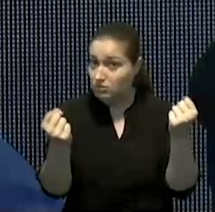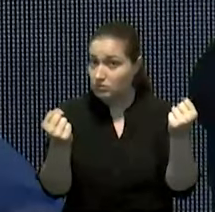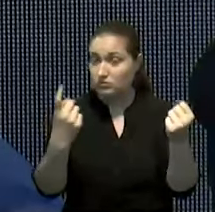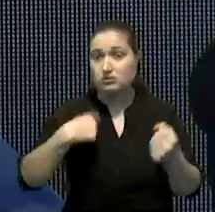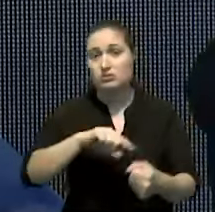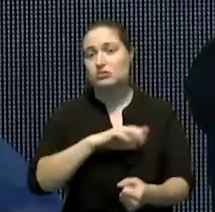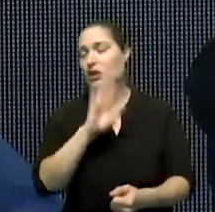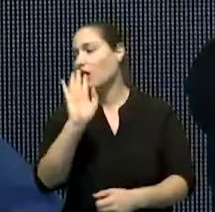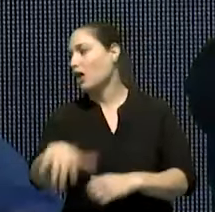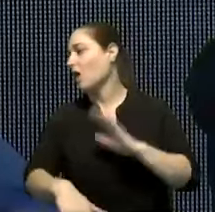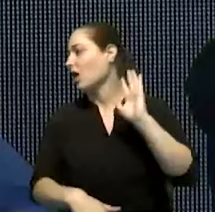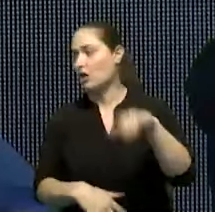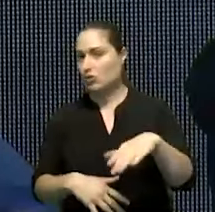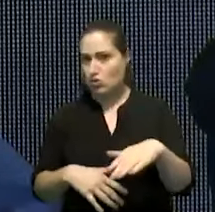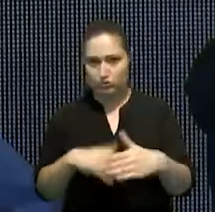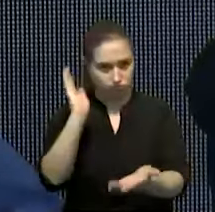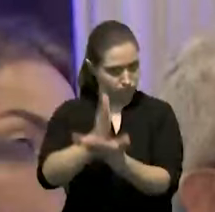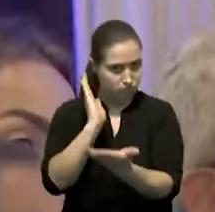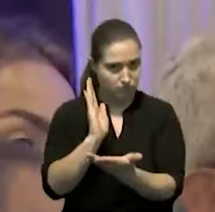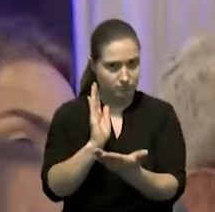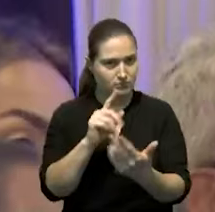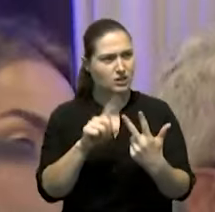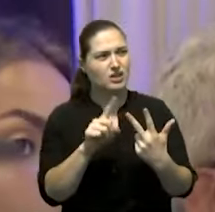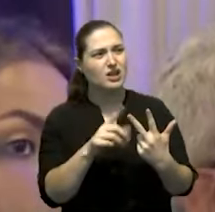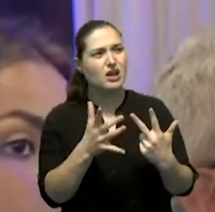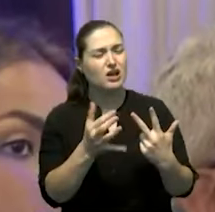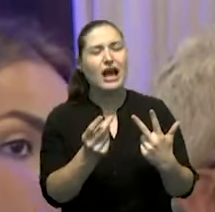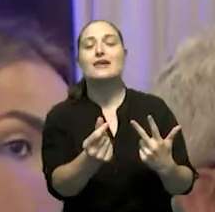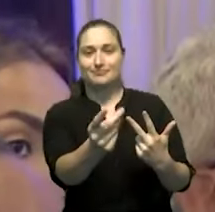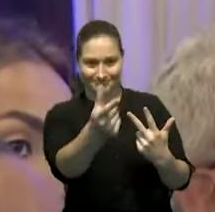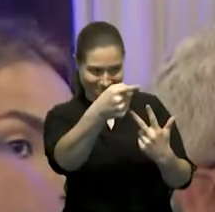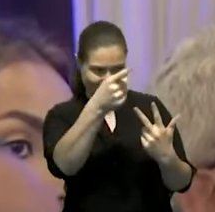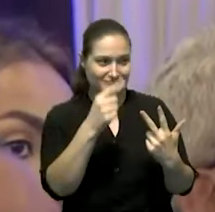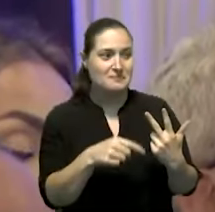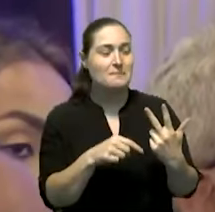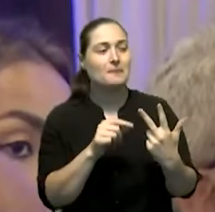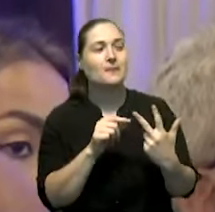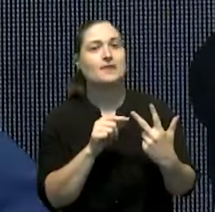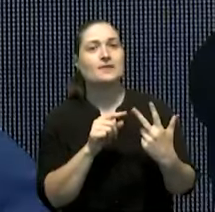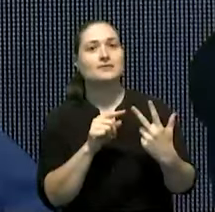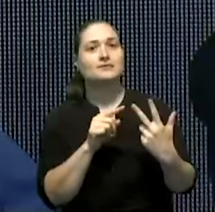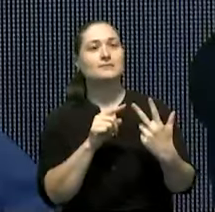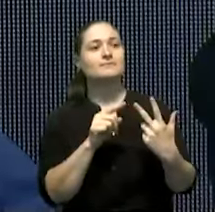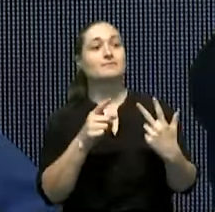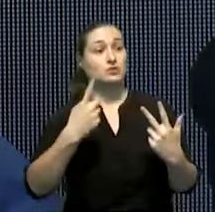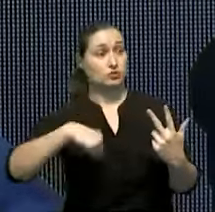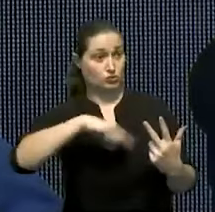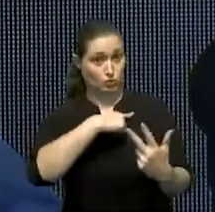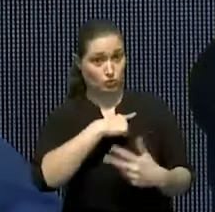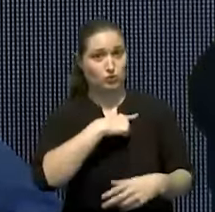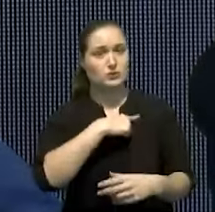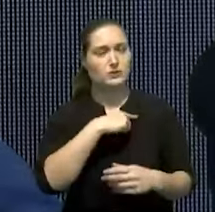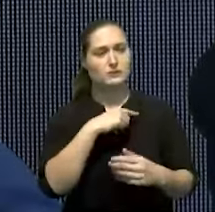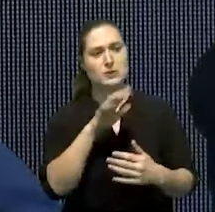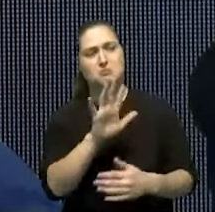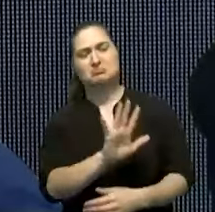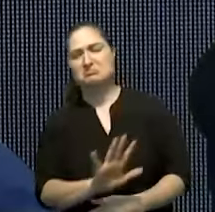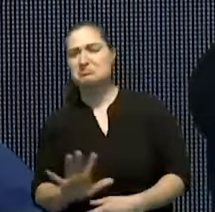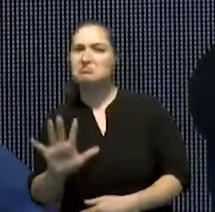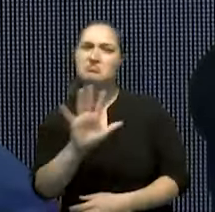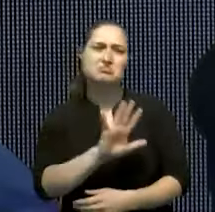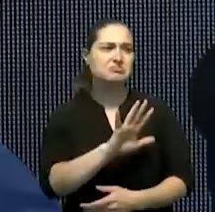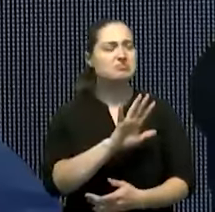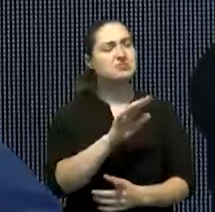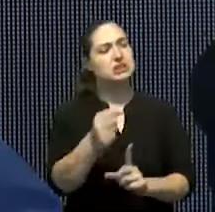permitiendo y la última pregunta Ah la la última pregunta nosotros amos los